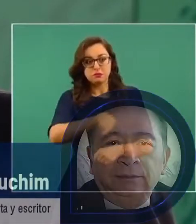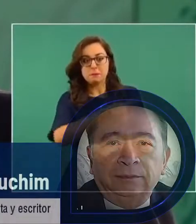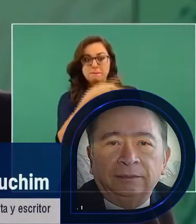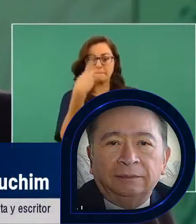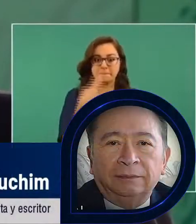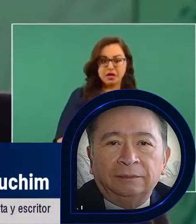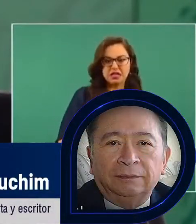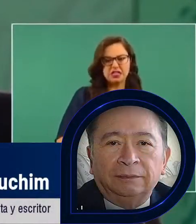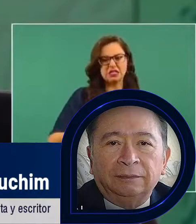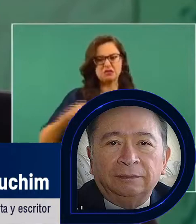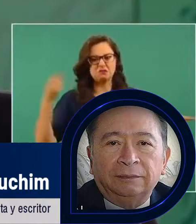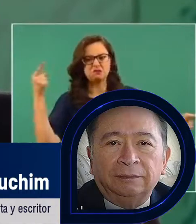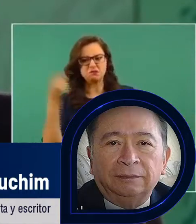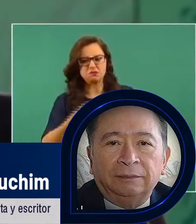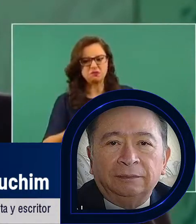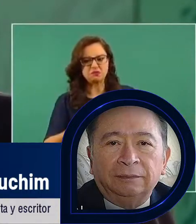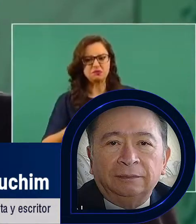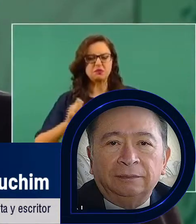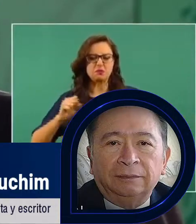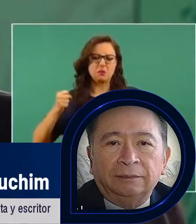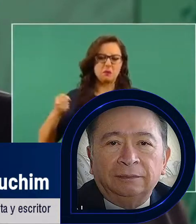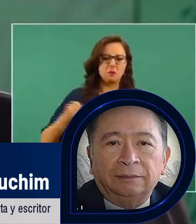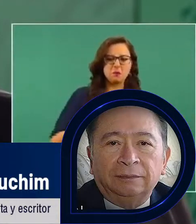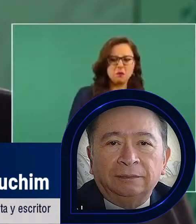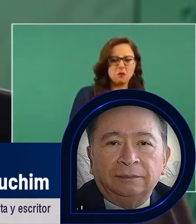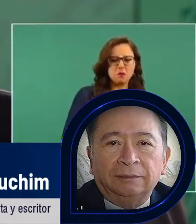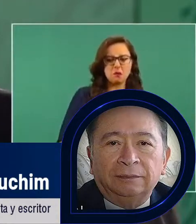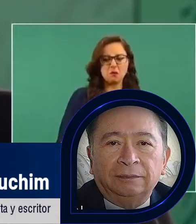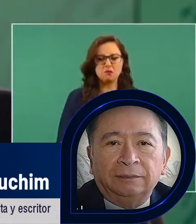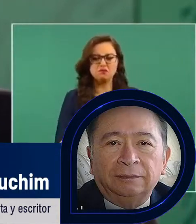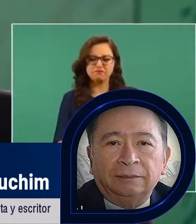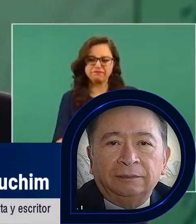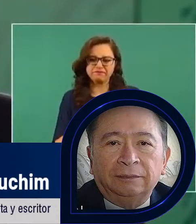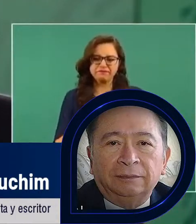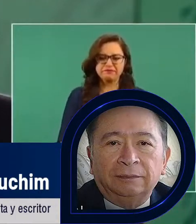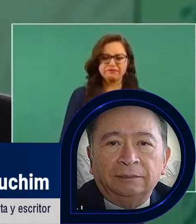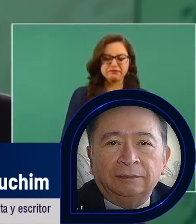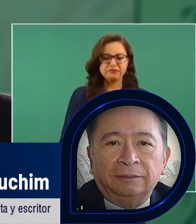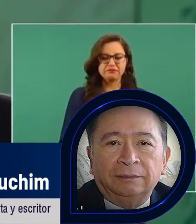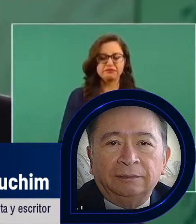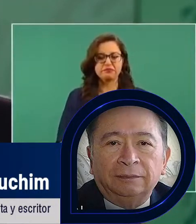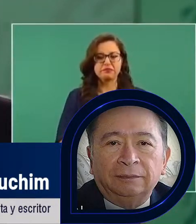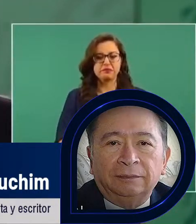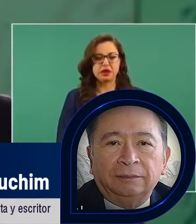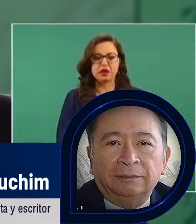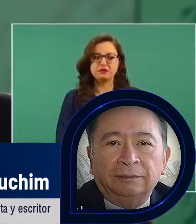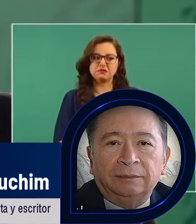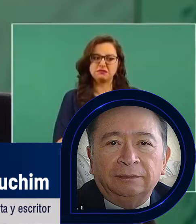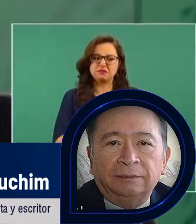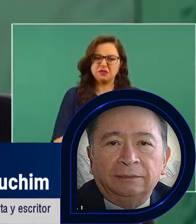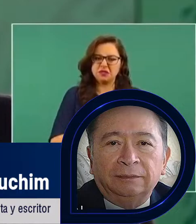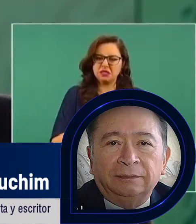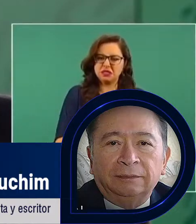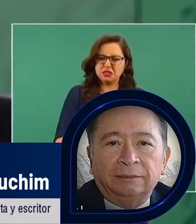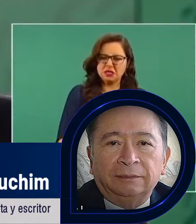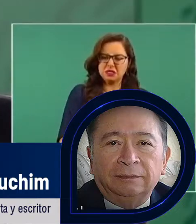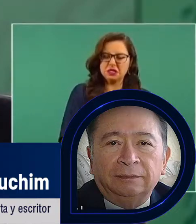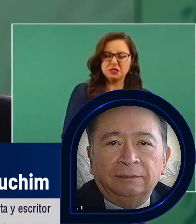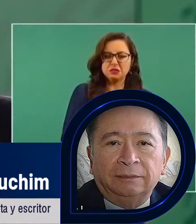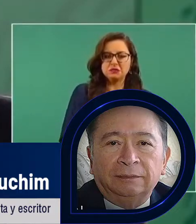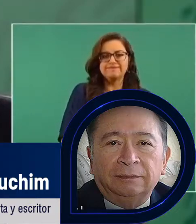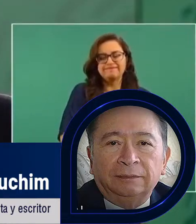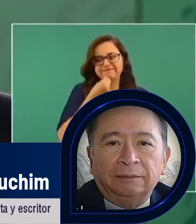presupuesto federal Entonces, el hecho de que Morena pueda mantener su mayoría